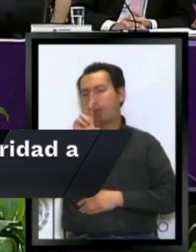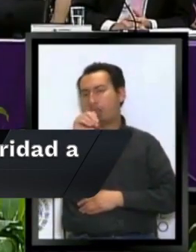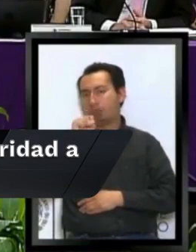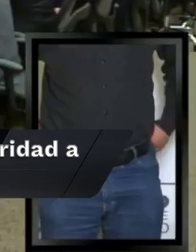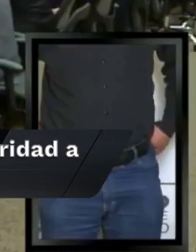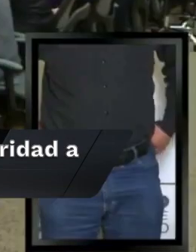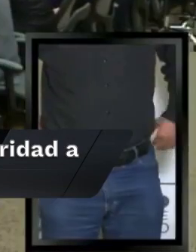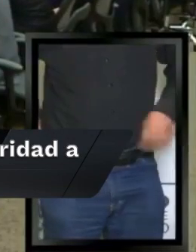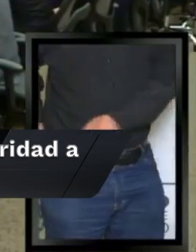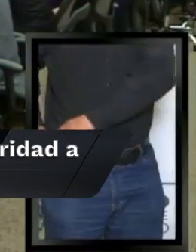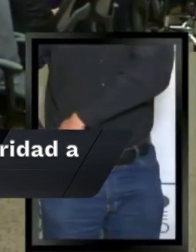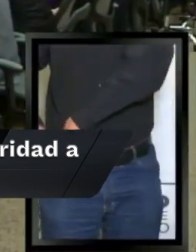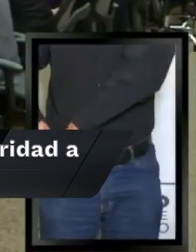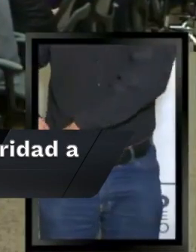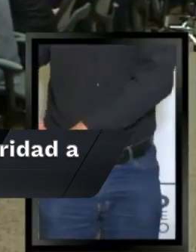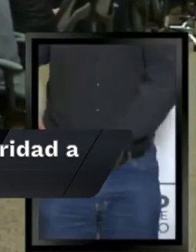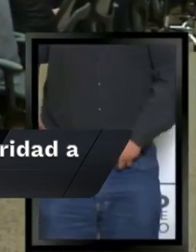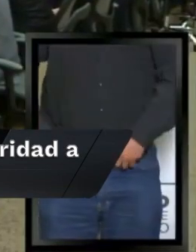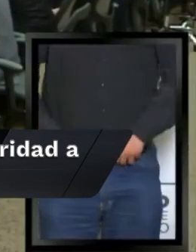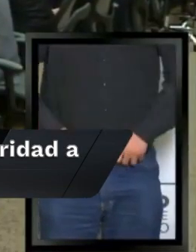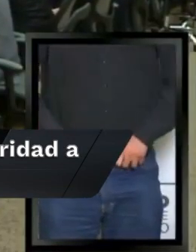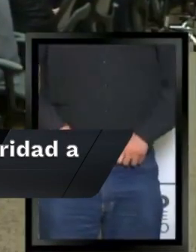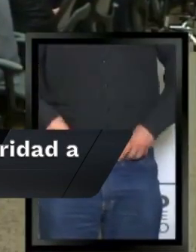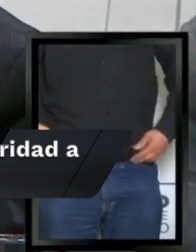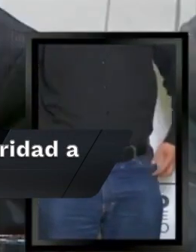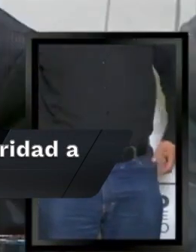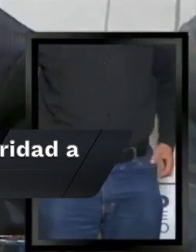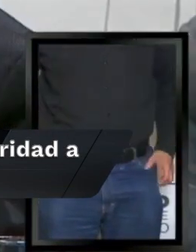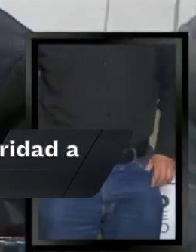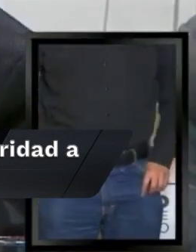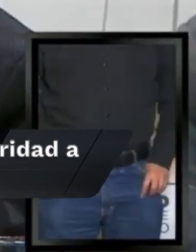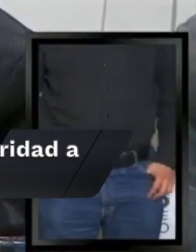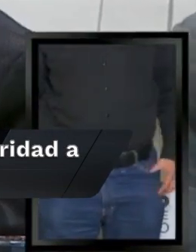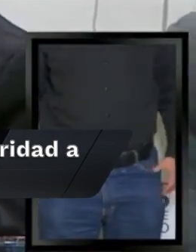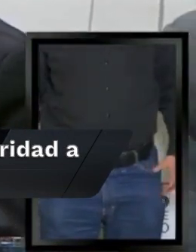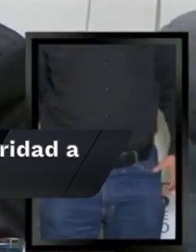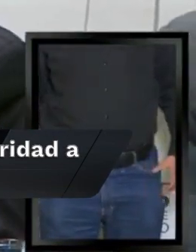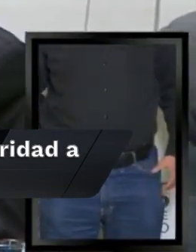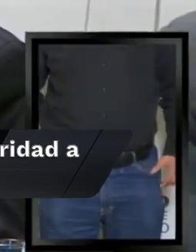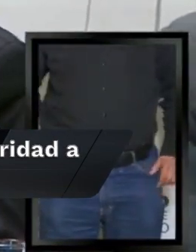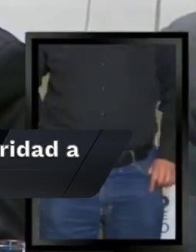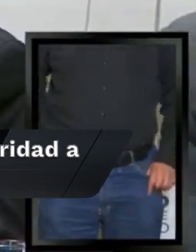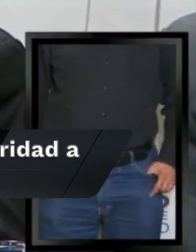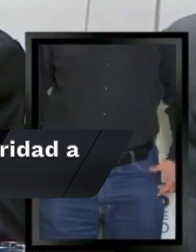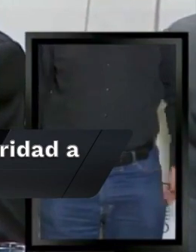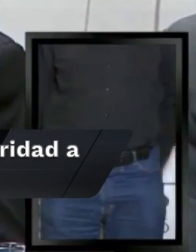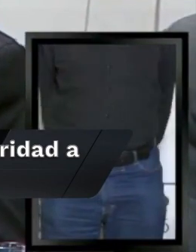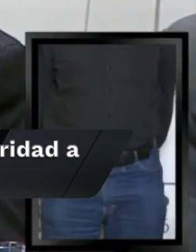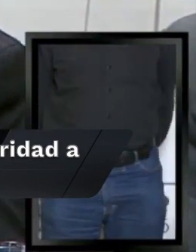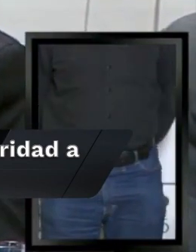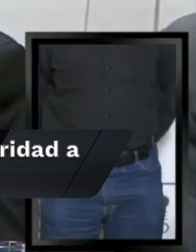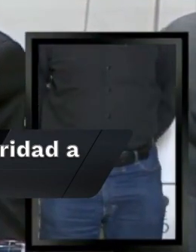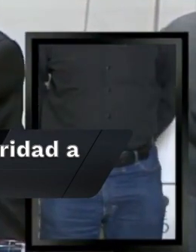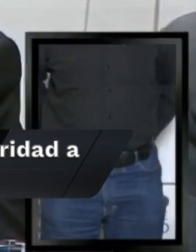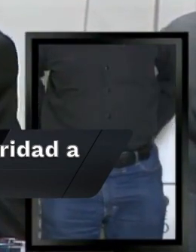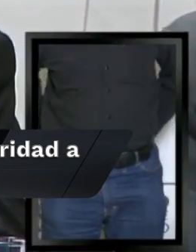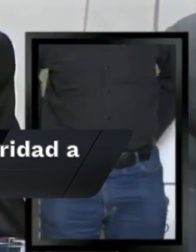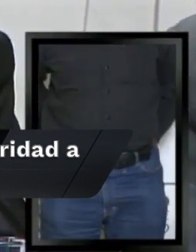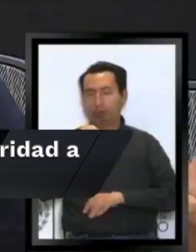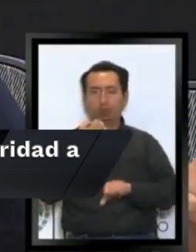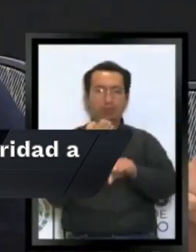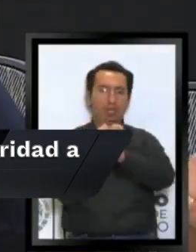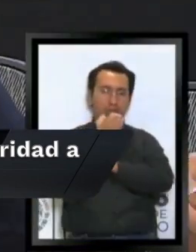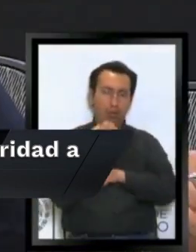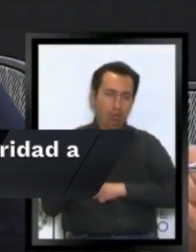puerta cerrada. Durante la Junta de Gobierno y Coordinación Política se aprobó que ambos funcionarios asistan al Congreso para la mesa con las comisiones de Justicia y